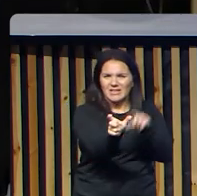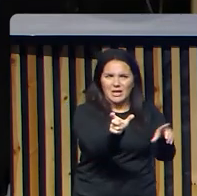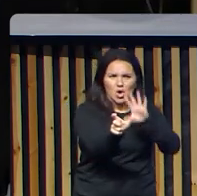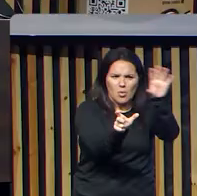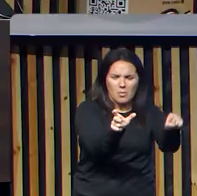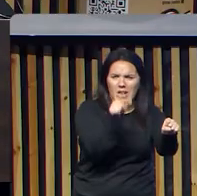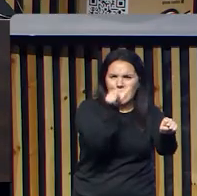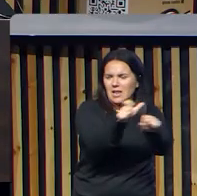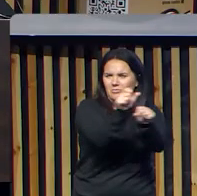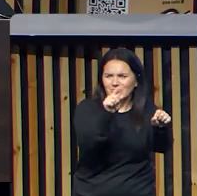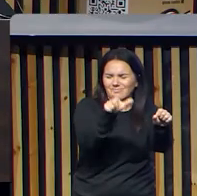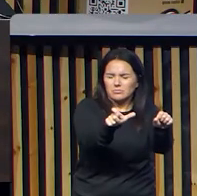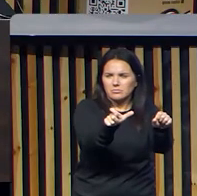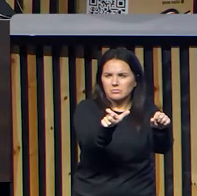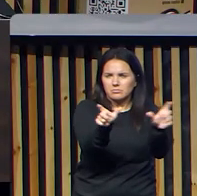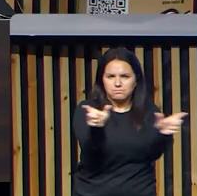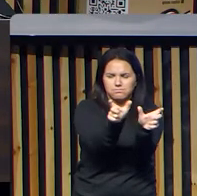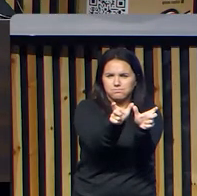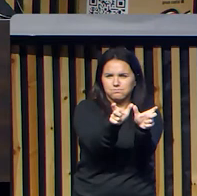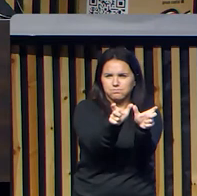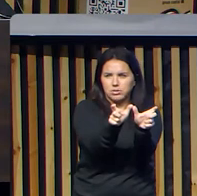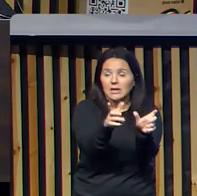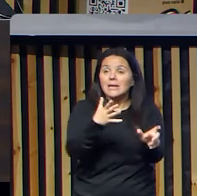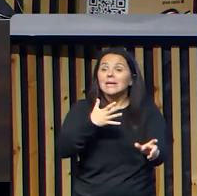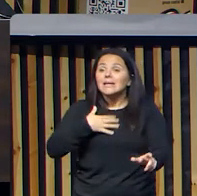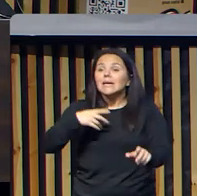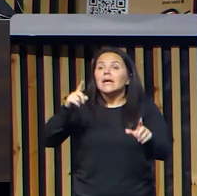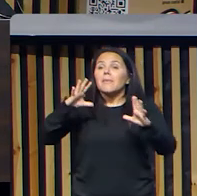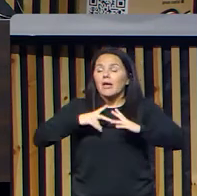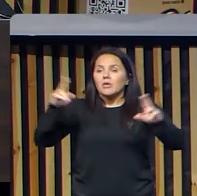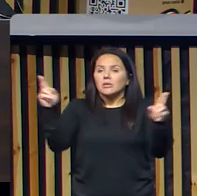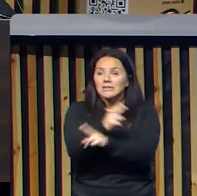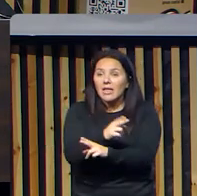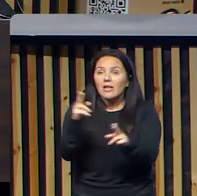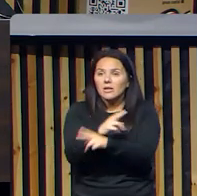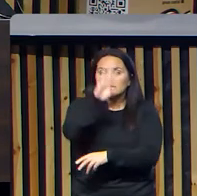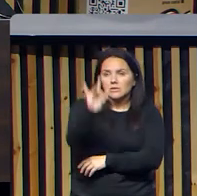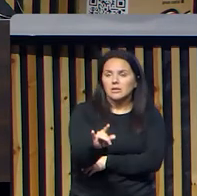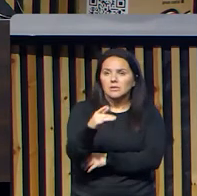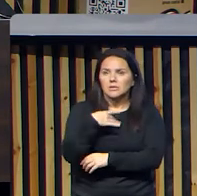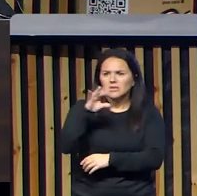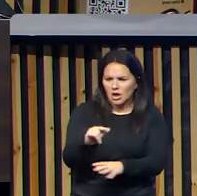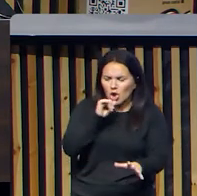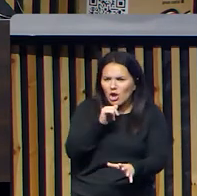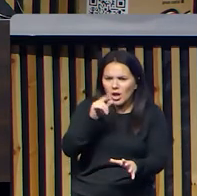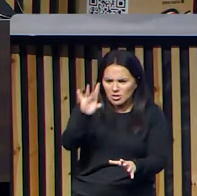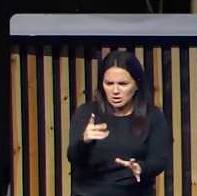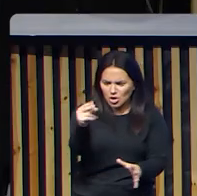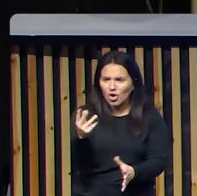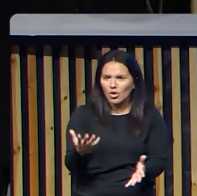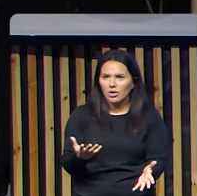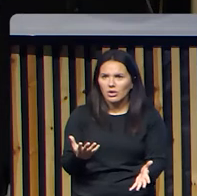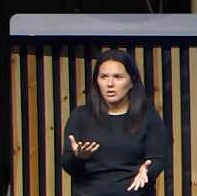comprar Bueno pues esto es quieres cancelar la reserva de tus vacaciones Cancelar sí pero si yo no quiero